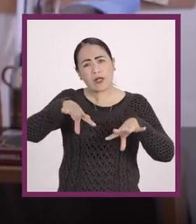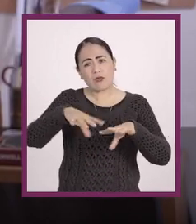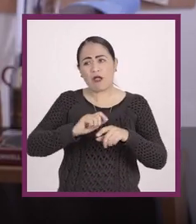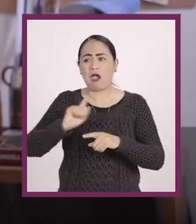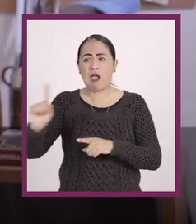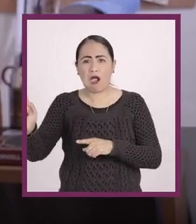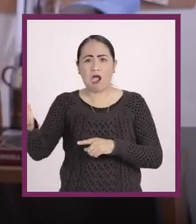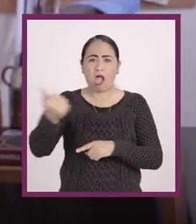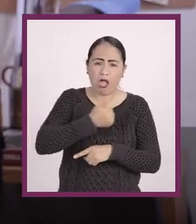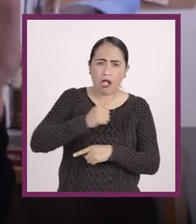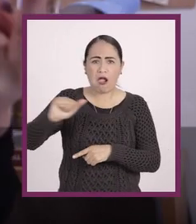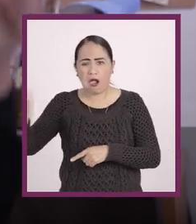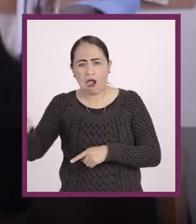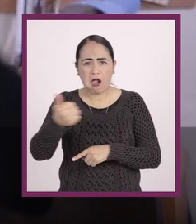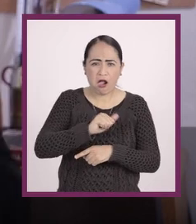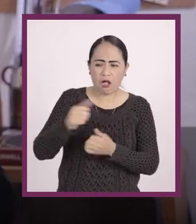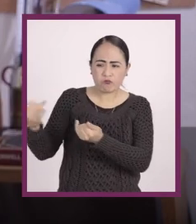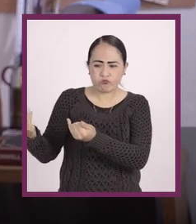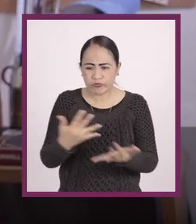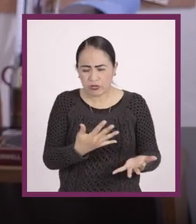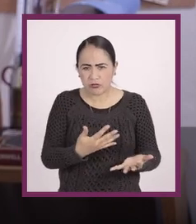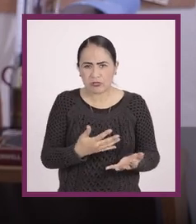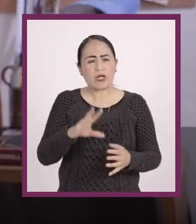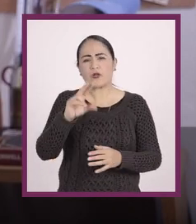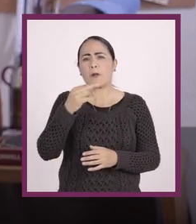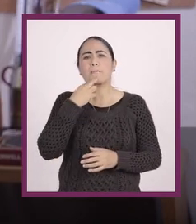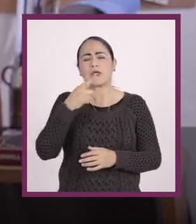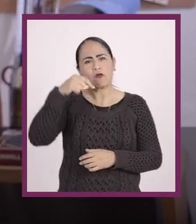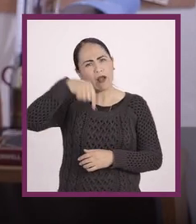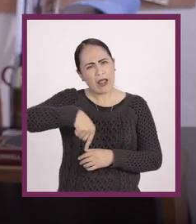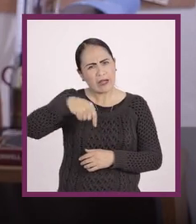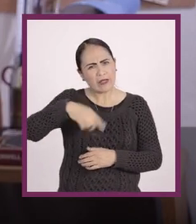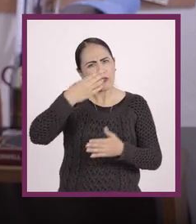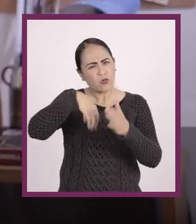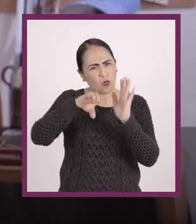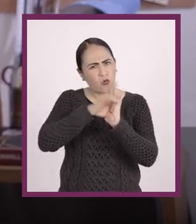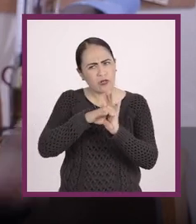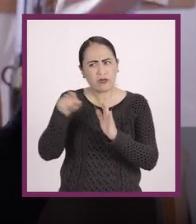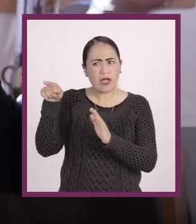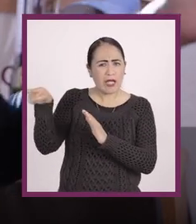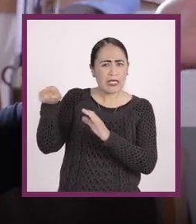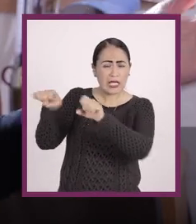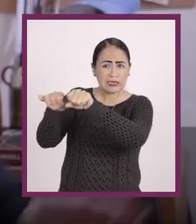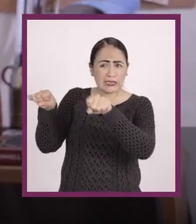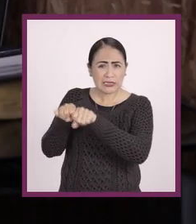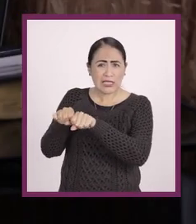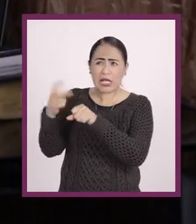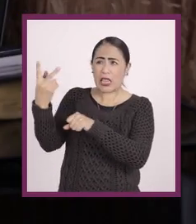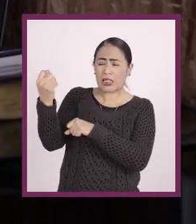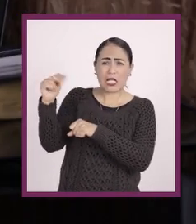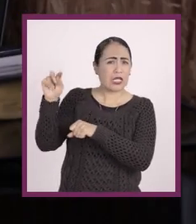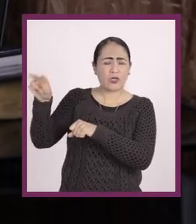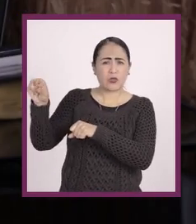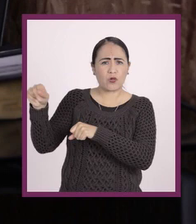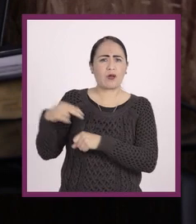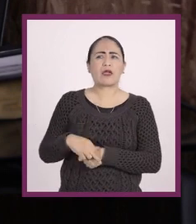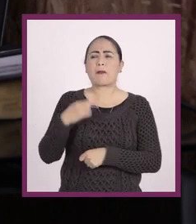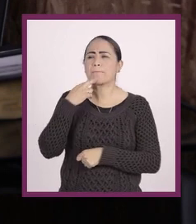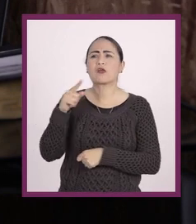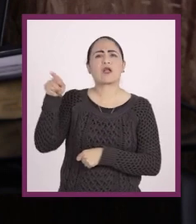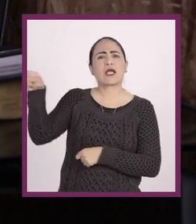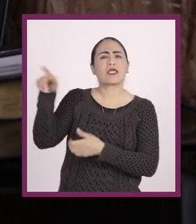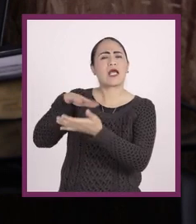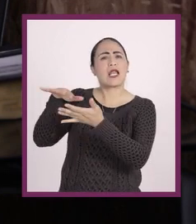más tiempo en el proceso de traer y llevar todo mejor deja aquí lo que siempre ocupas y trabaja menos en la sala podría asignar el